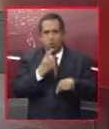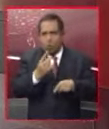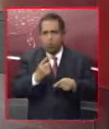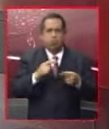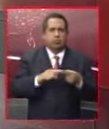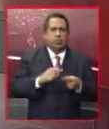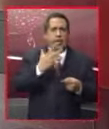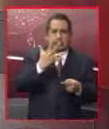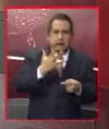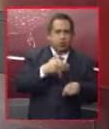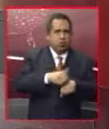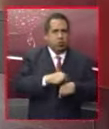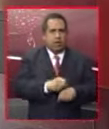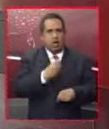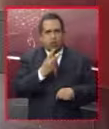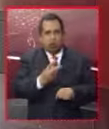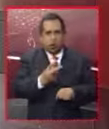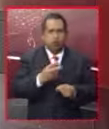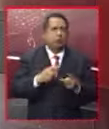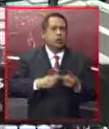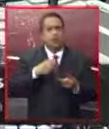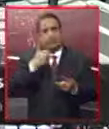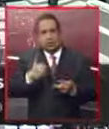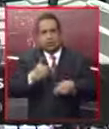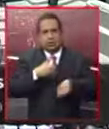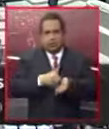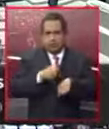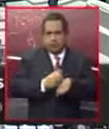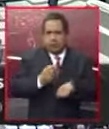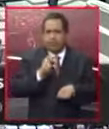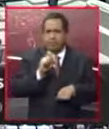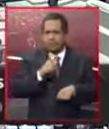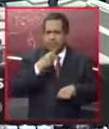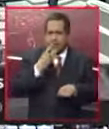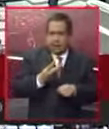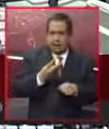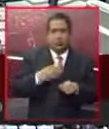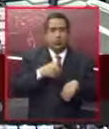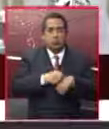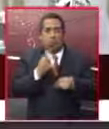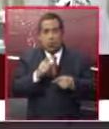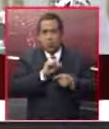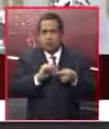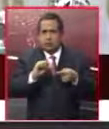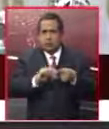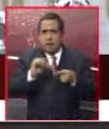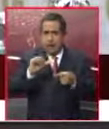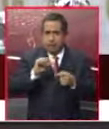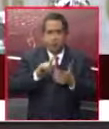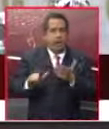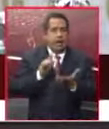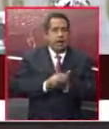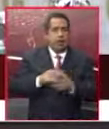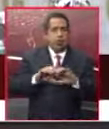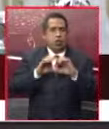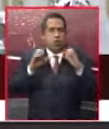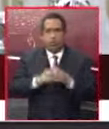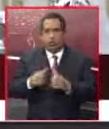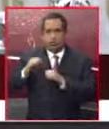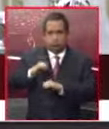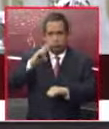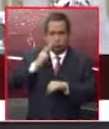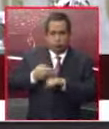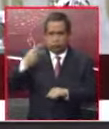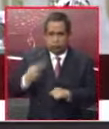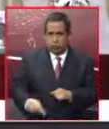numeral primero, 5, numeral segundo, 6 y 23, numeral 1, inciso A, de la Ley Orgánica del Congreso General de